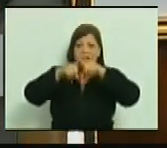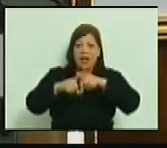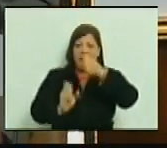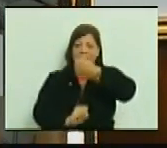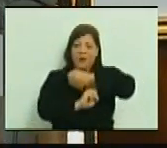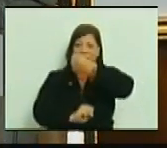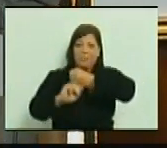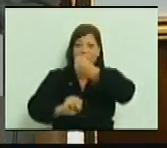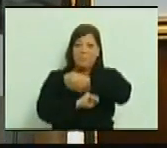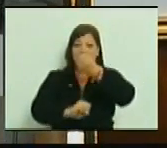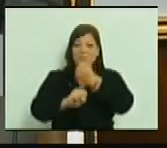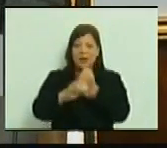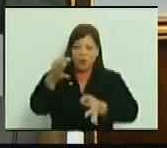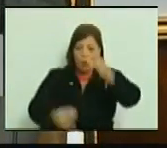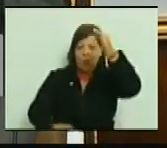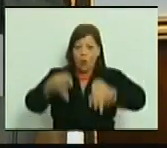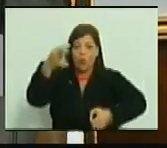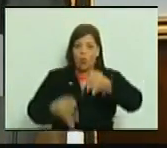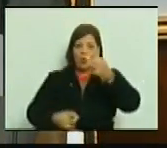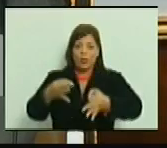un conglomerado,